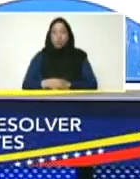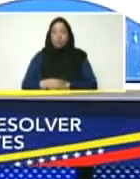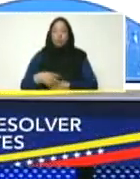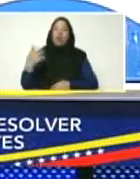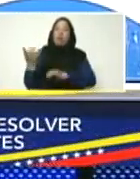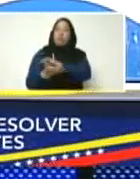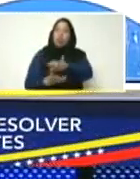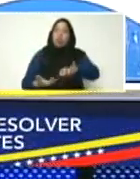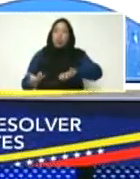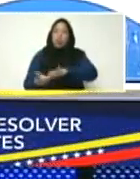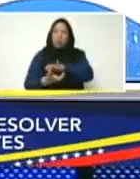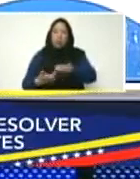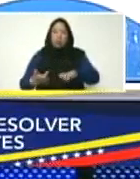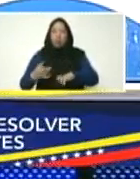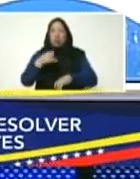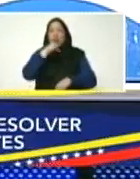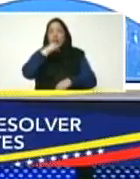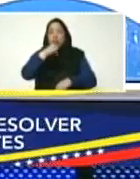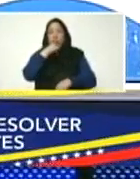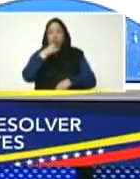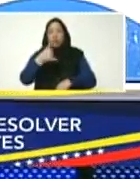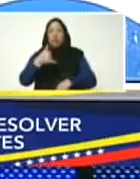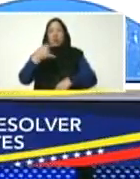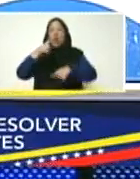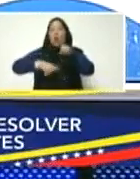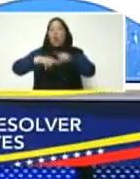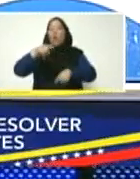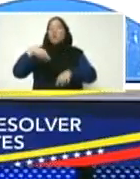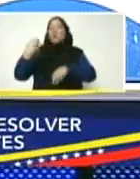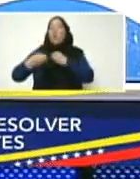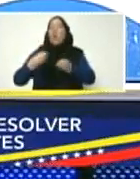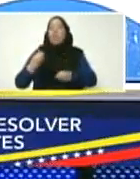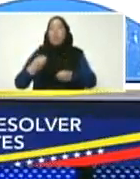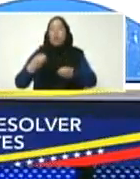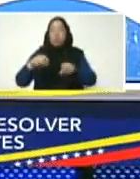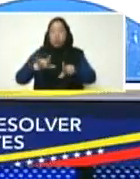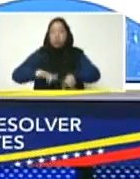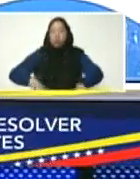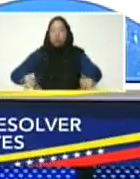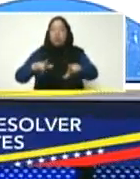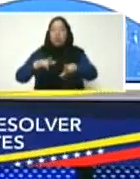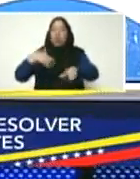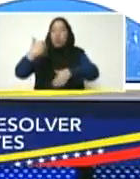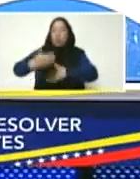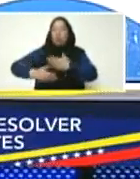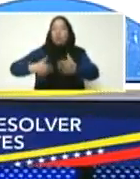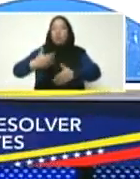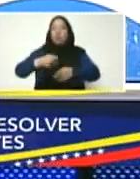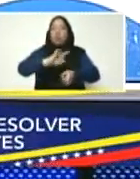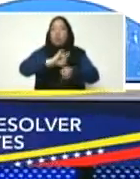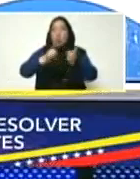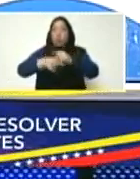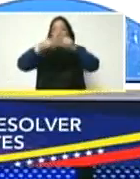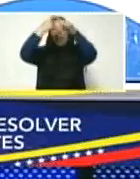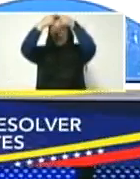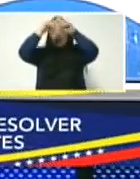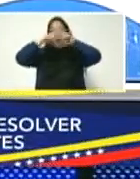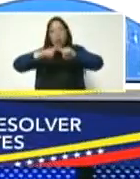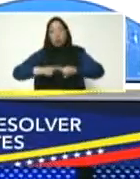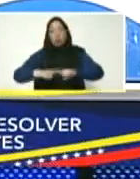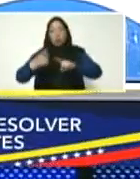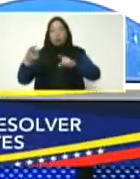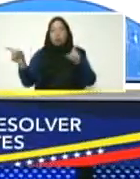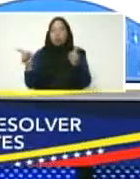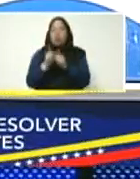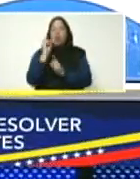guerra económica, la logística se genera en el territorio, sobre la marcha, y el cálculo material no se